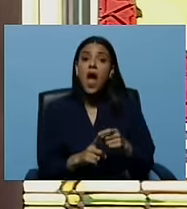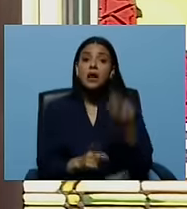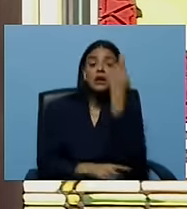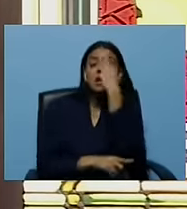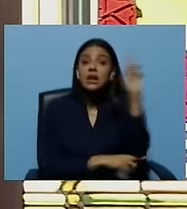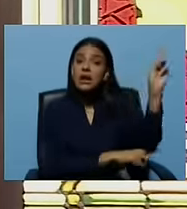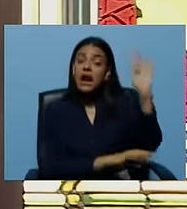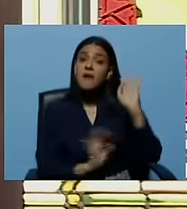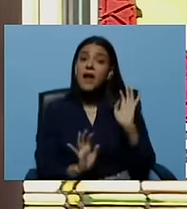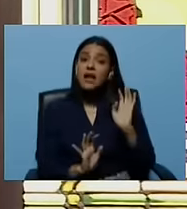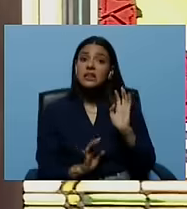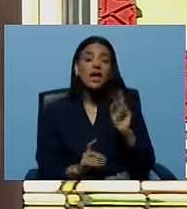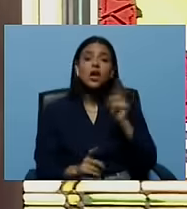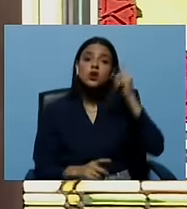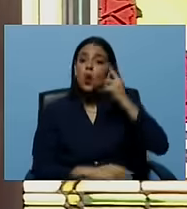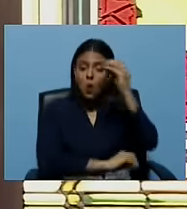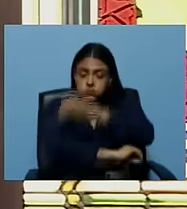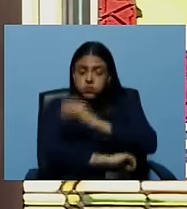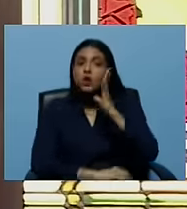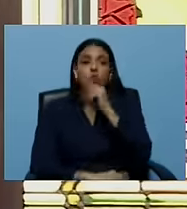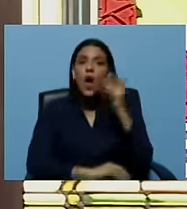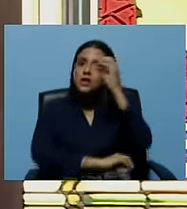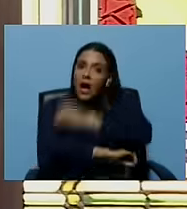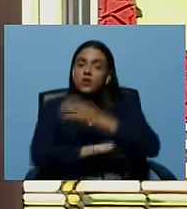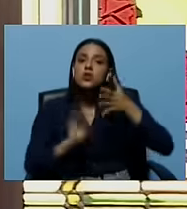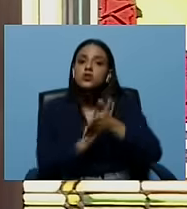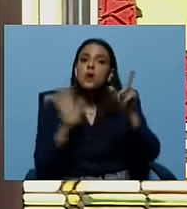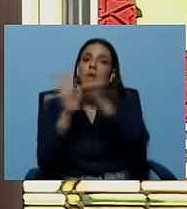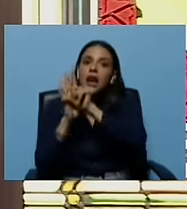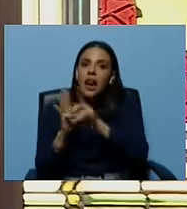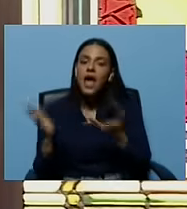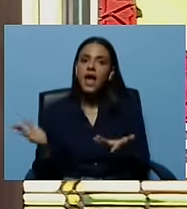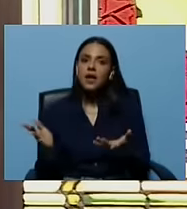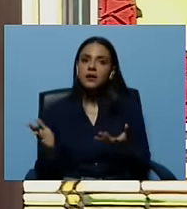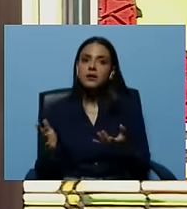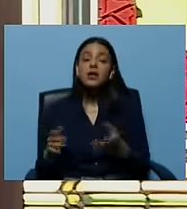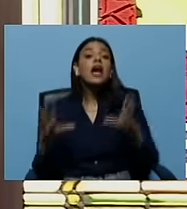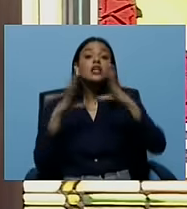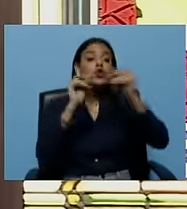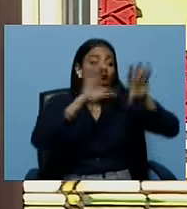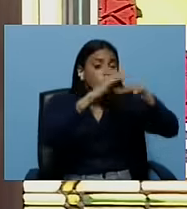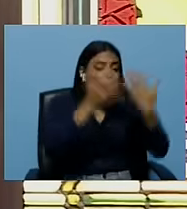rebeldía frente al Estado. En todas las leyes del mundo,